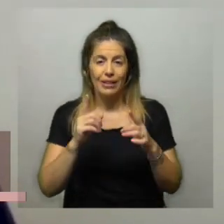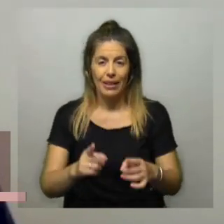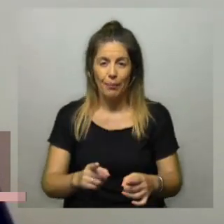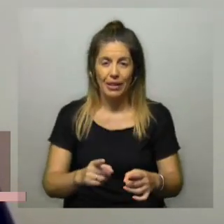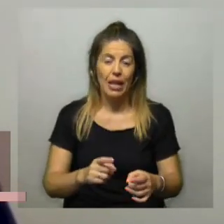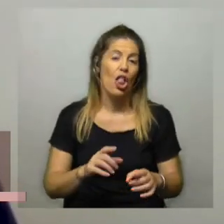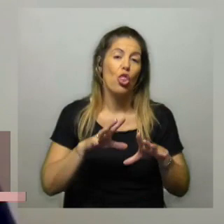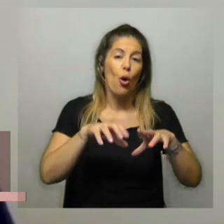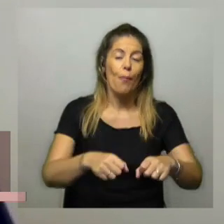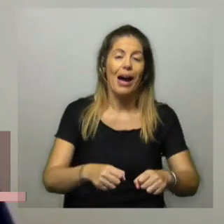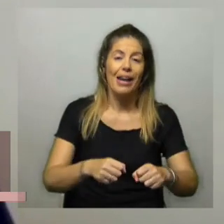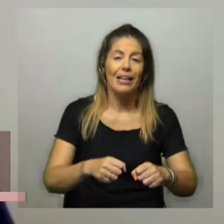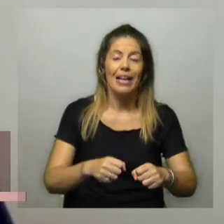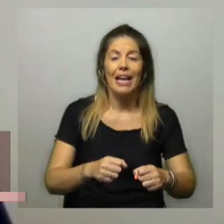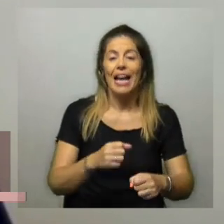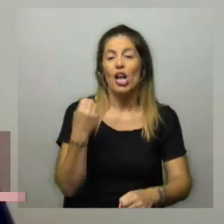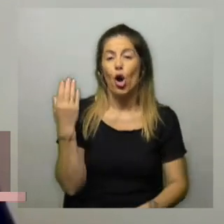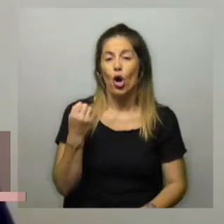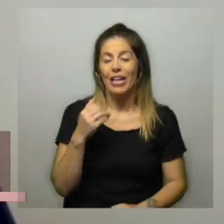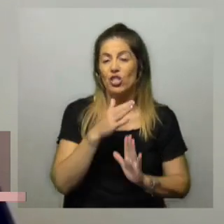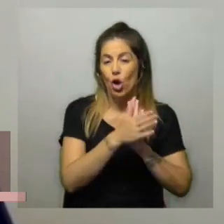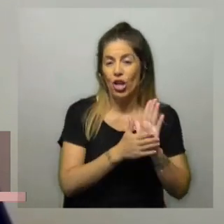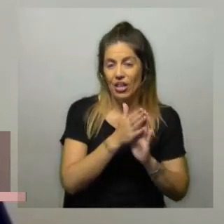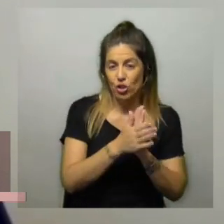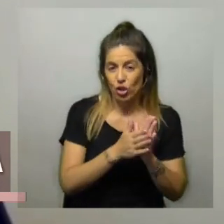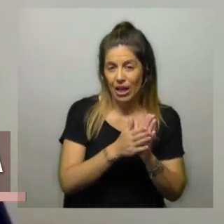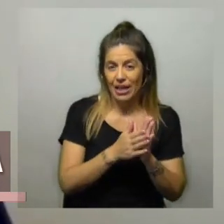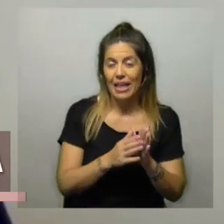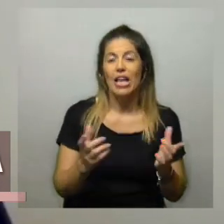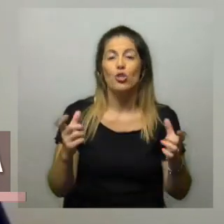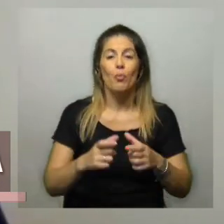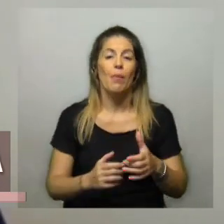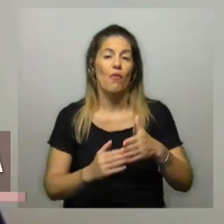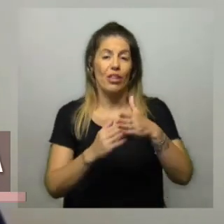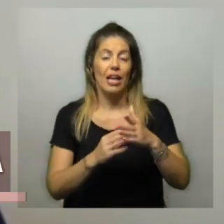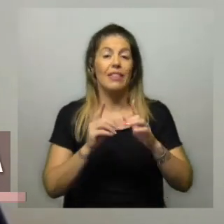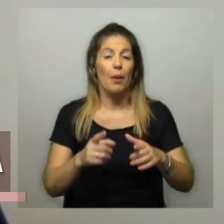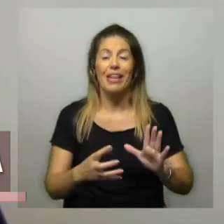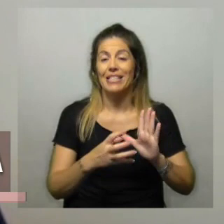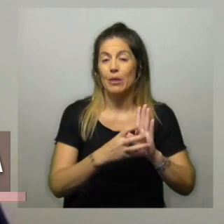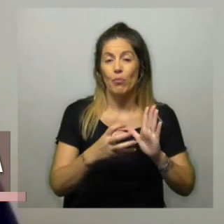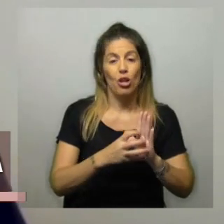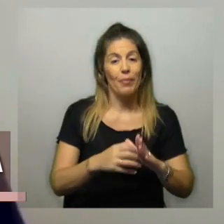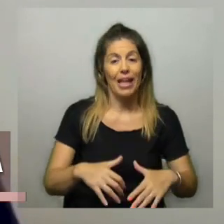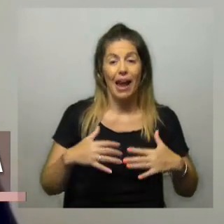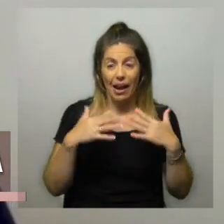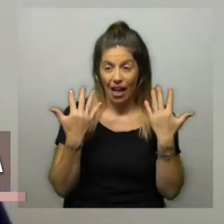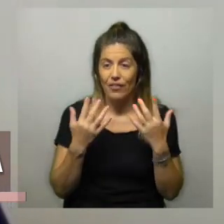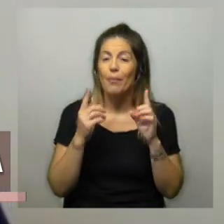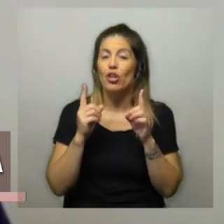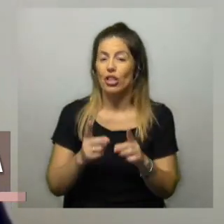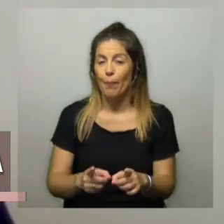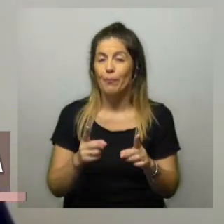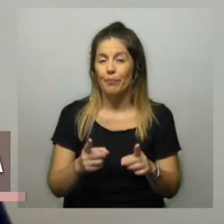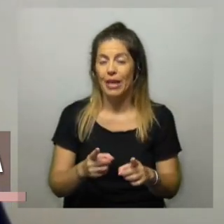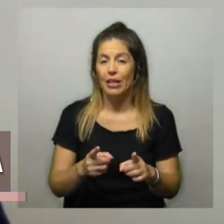Palacio Presidencial, el Congreso Nacional y el STF, el Superior Tribunal Federal, es simbólicamente algo muy grave, pero también